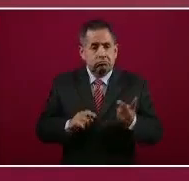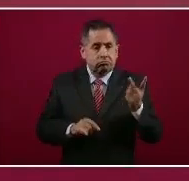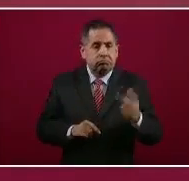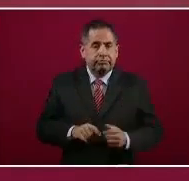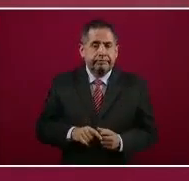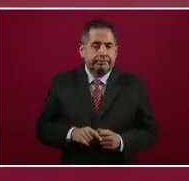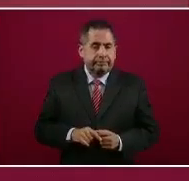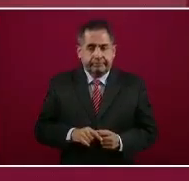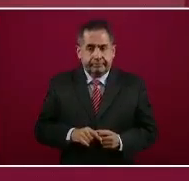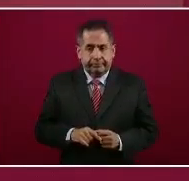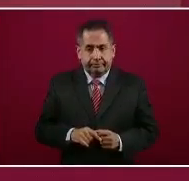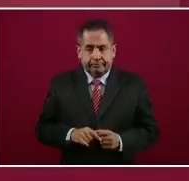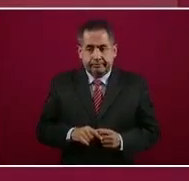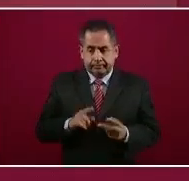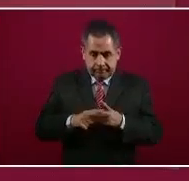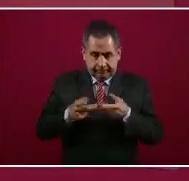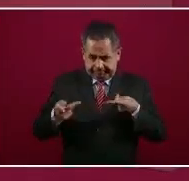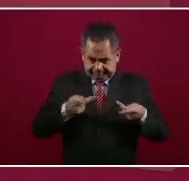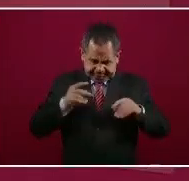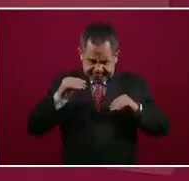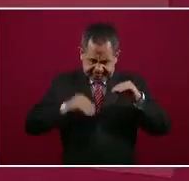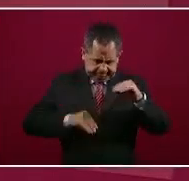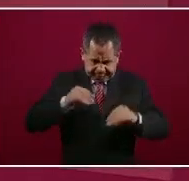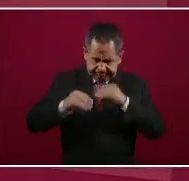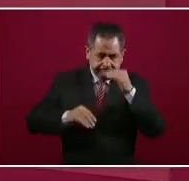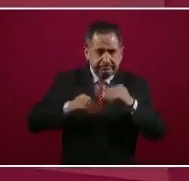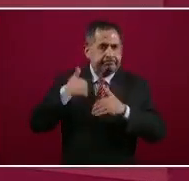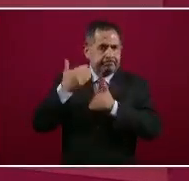este s se está preparando